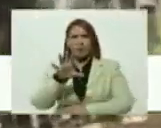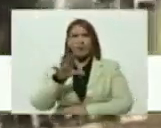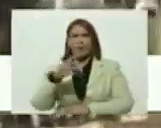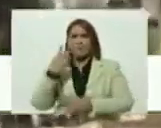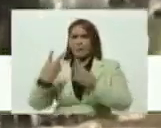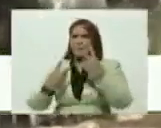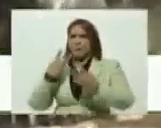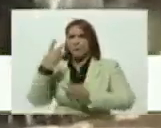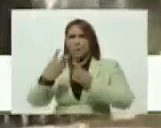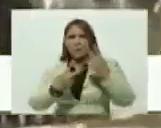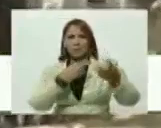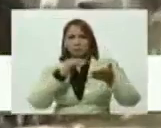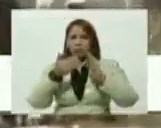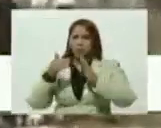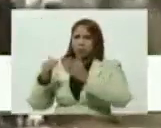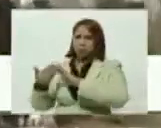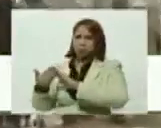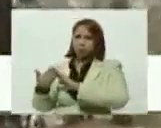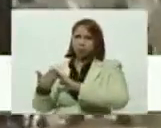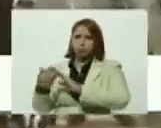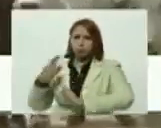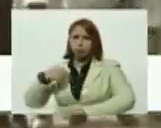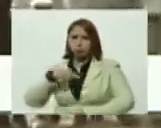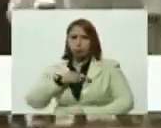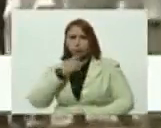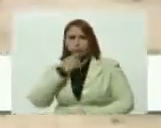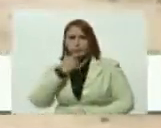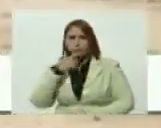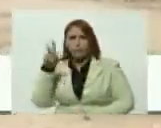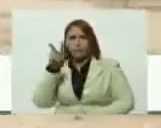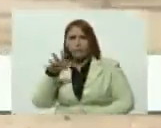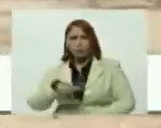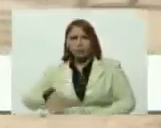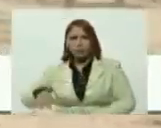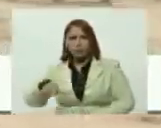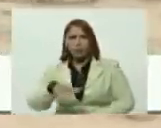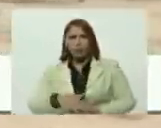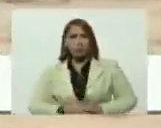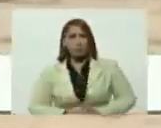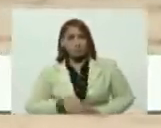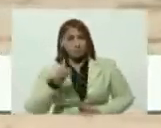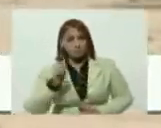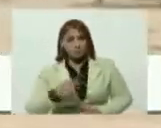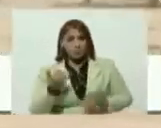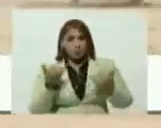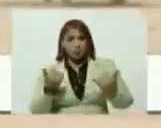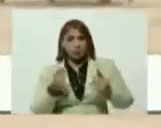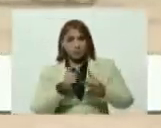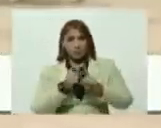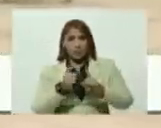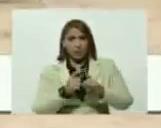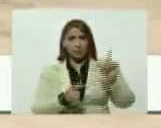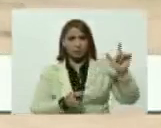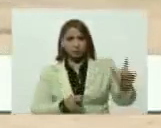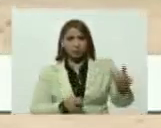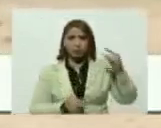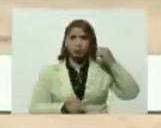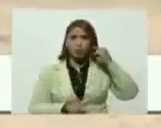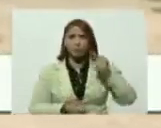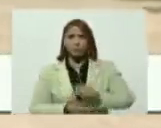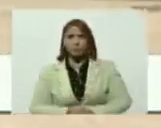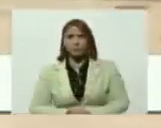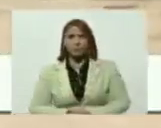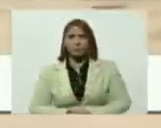visitar las comunas hermanas de nuestra hermosa Venezuela. Presidente, a continuación le daré la palabra a Jennifer Lamus, quien